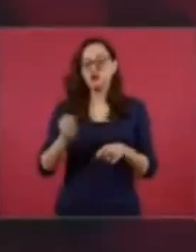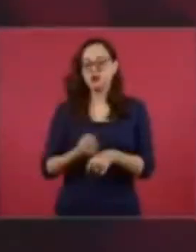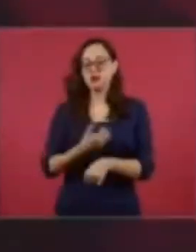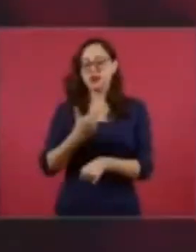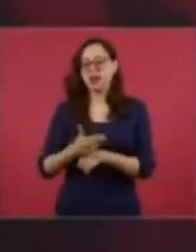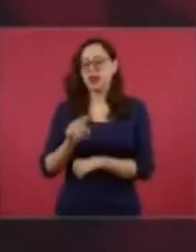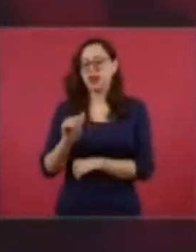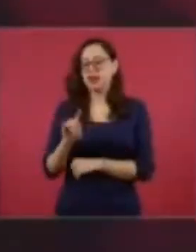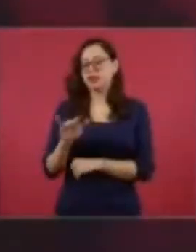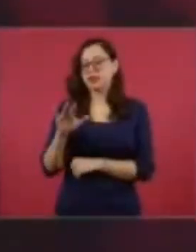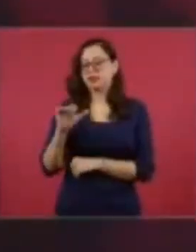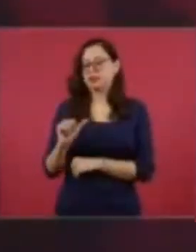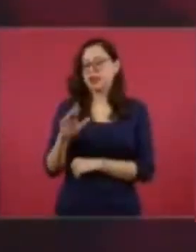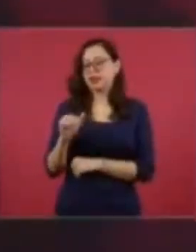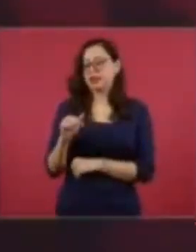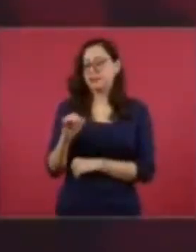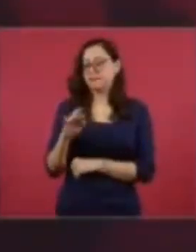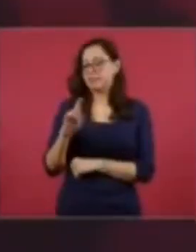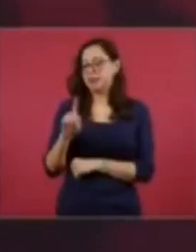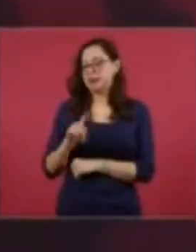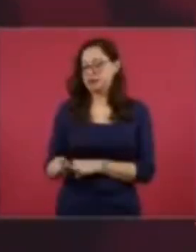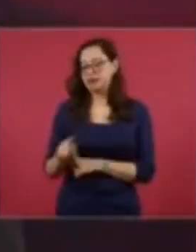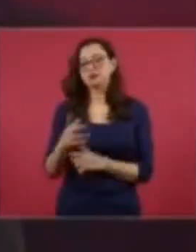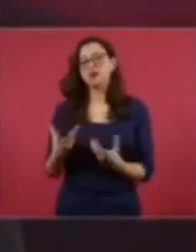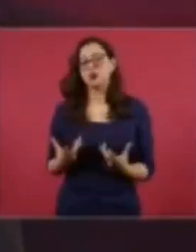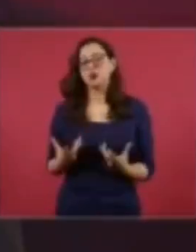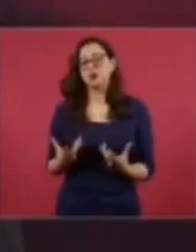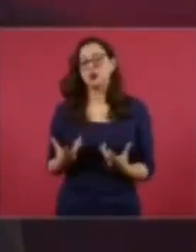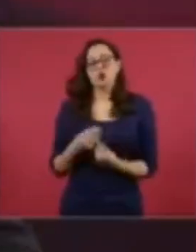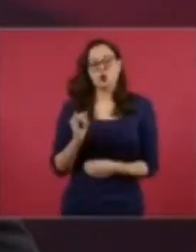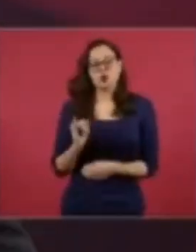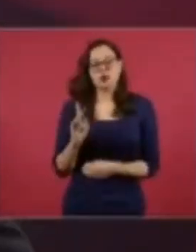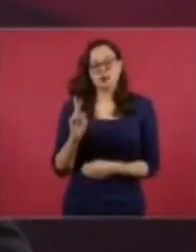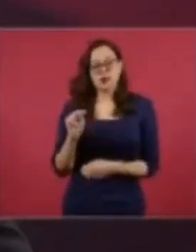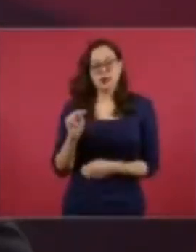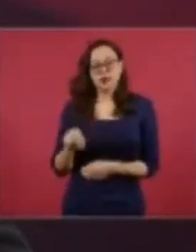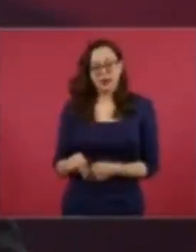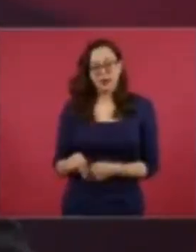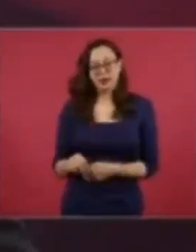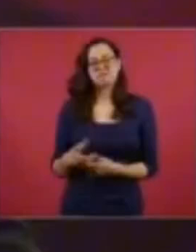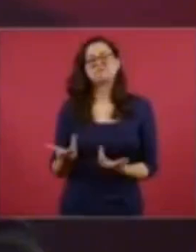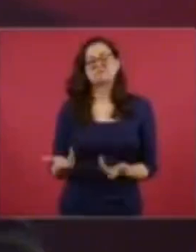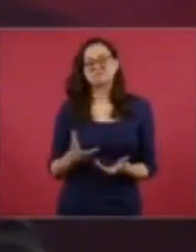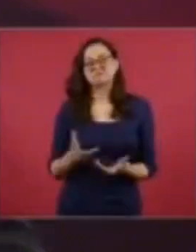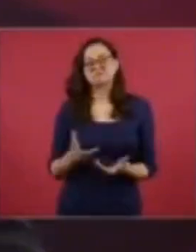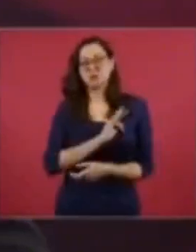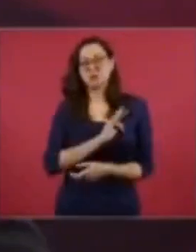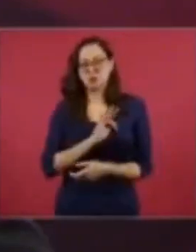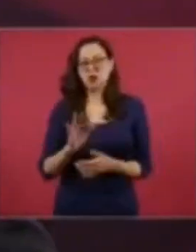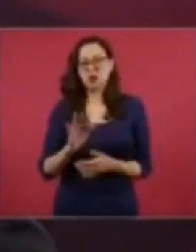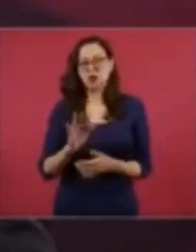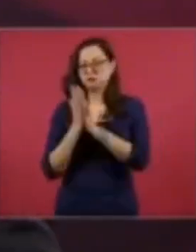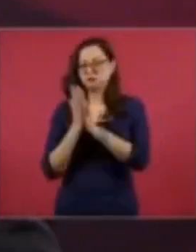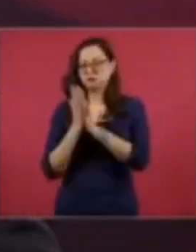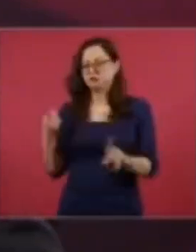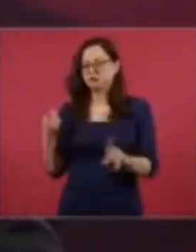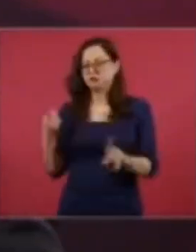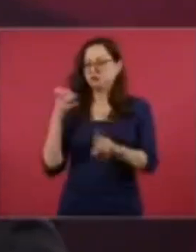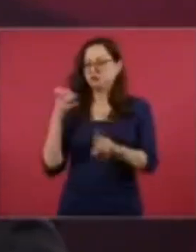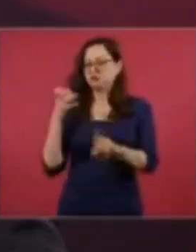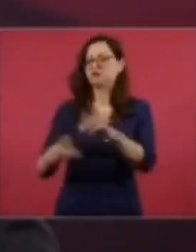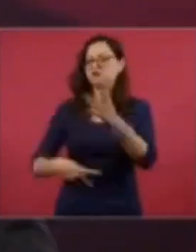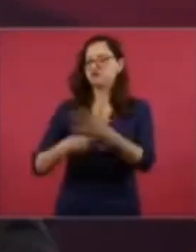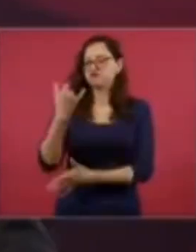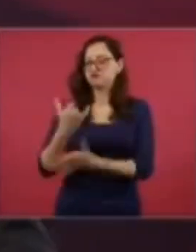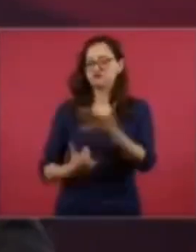amiga Leticia Ramírez Amaya y del Instituto Politécnico Nacional, que hacen realidad la transformación bajo un proyecto de crecimiento